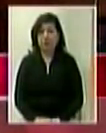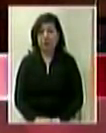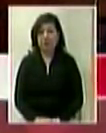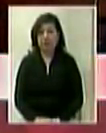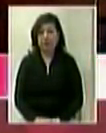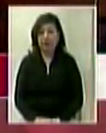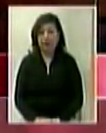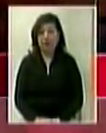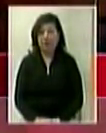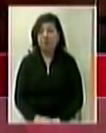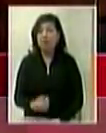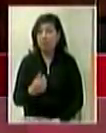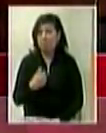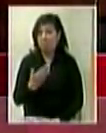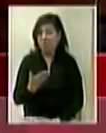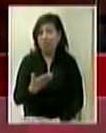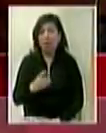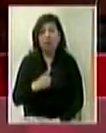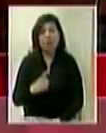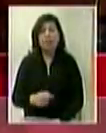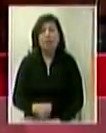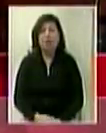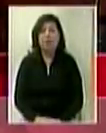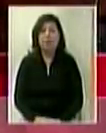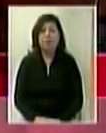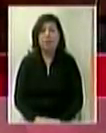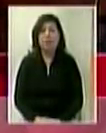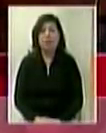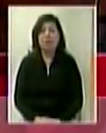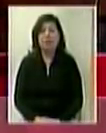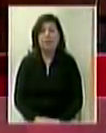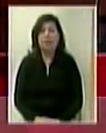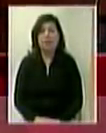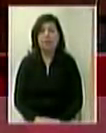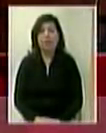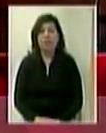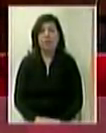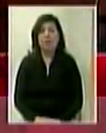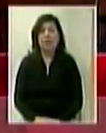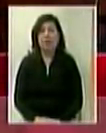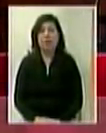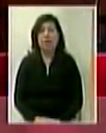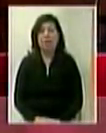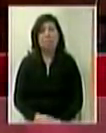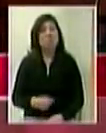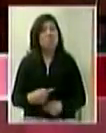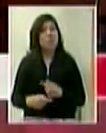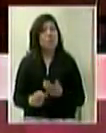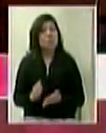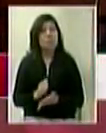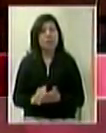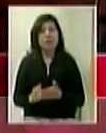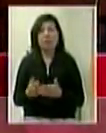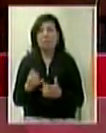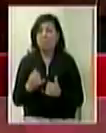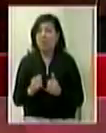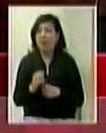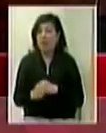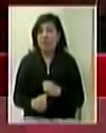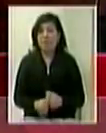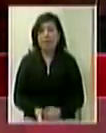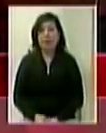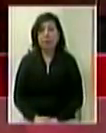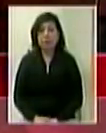esa situación yo pediría que nuestras autoridades ya seguramente para la los próximos meses que o fin de año que se inician